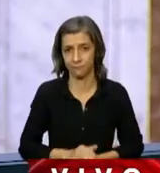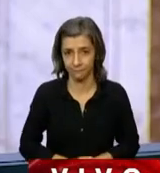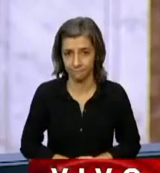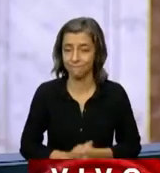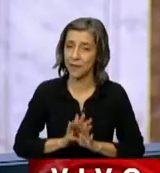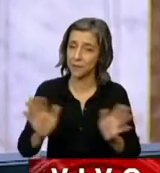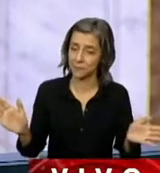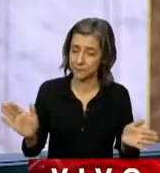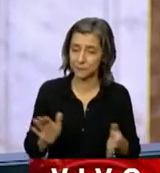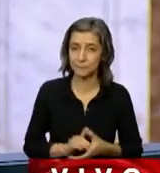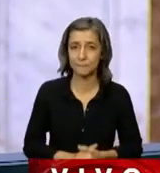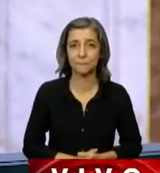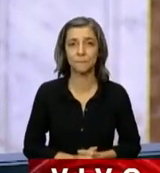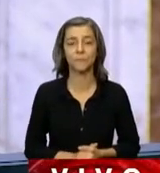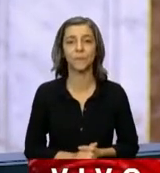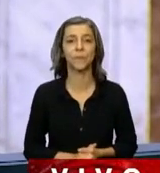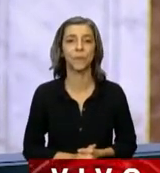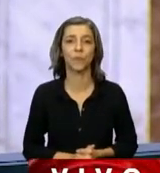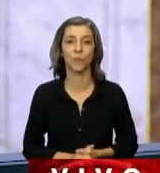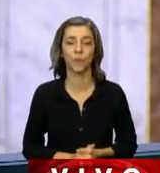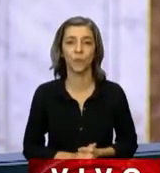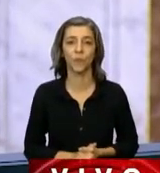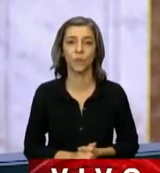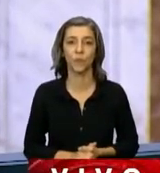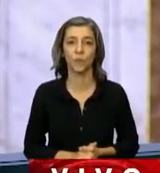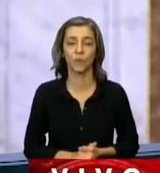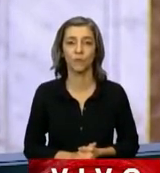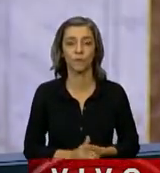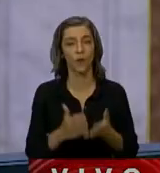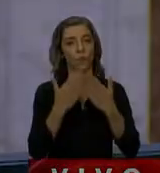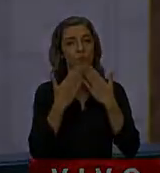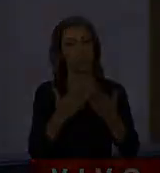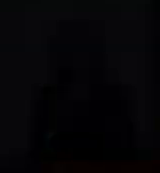Muchas gracias, diputado.